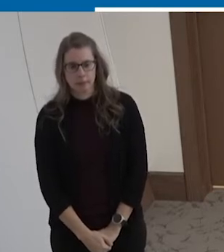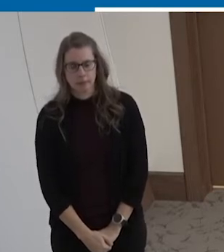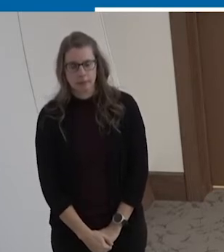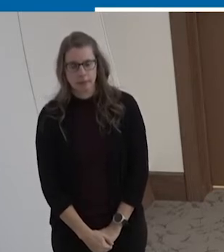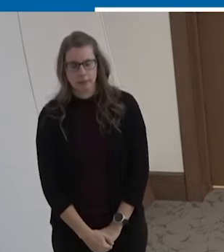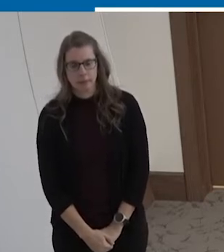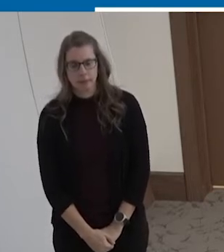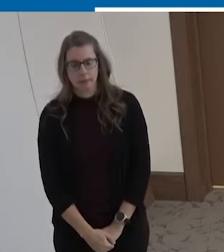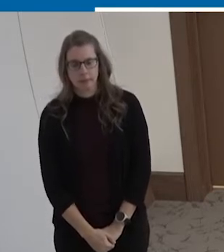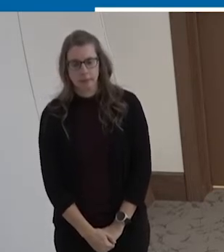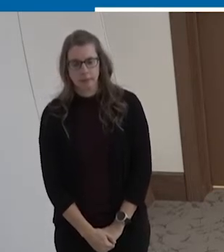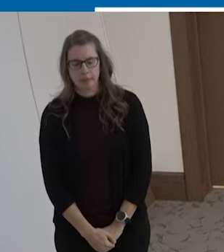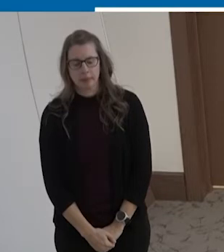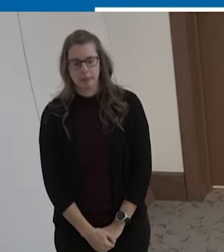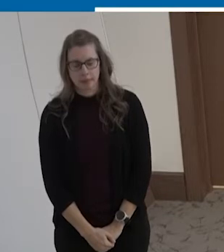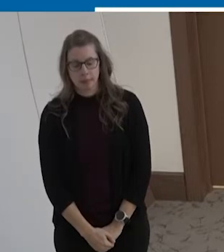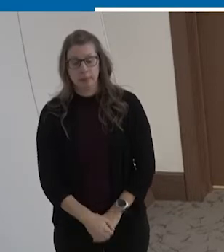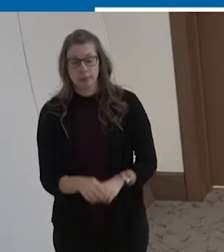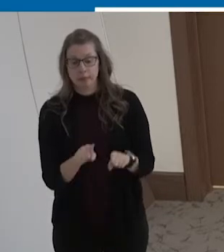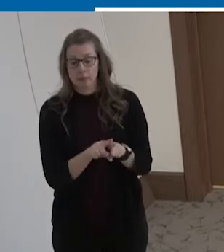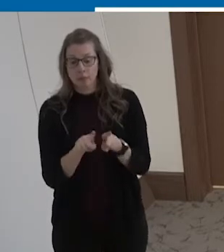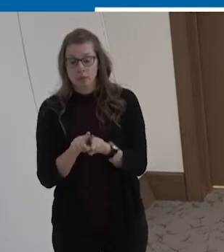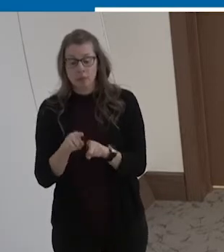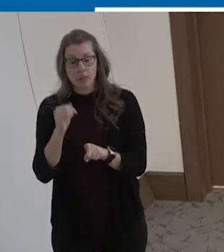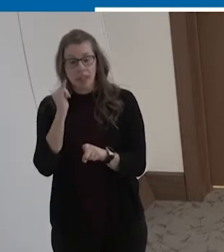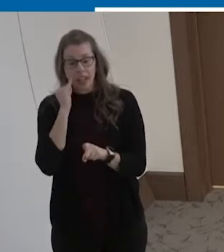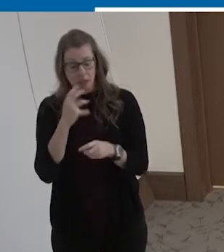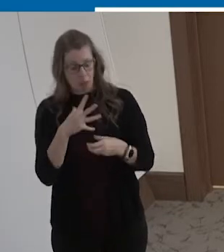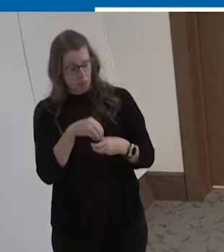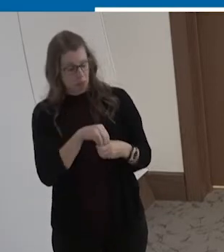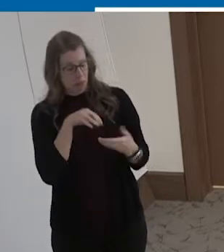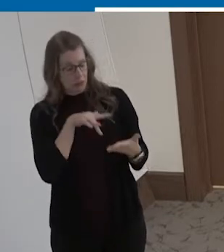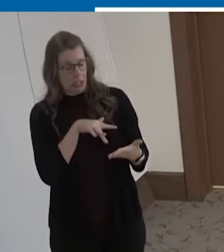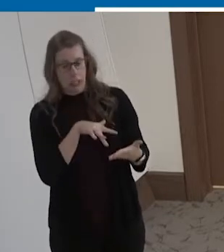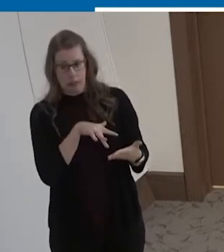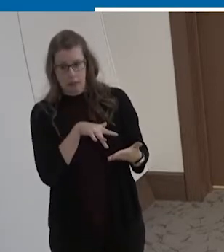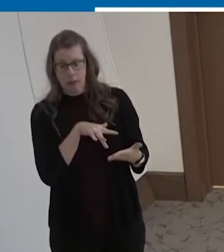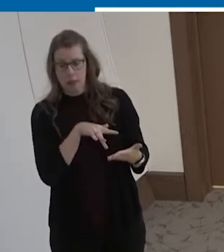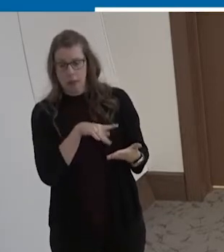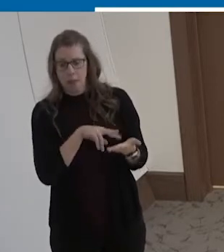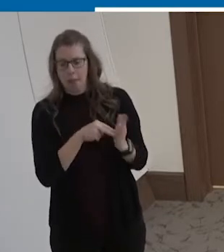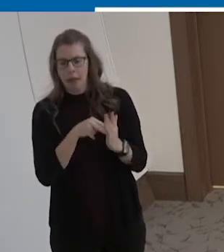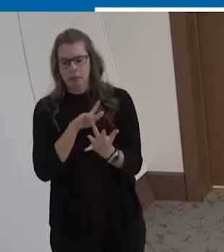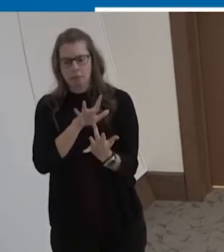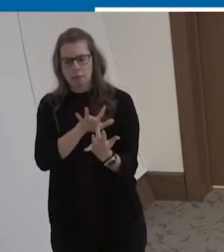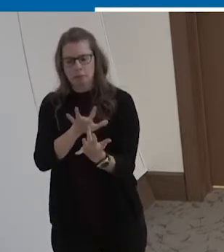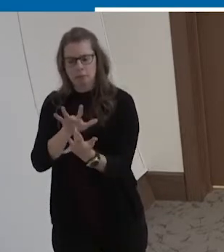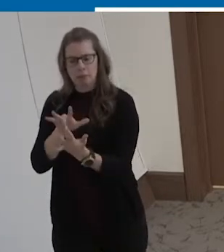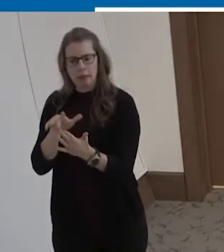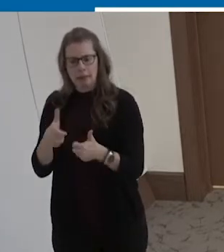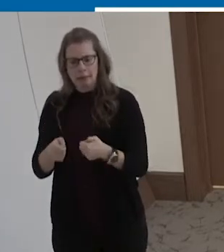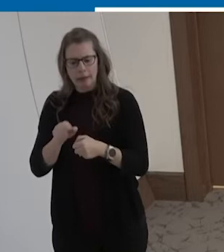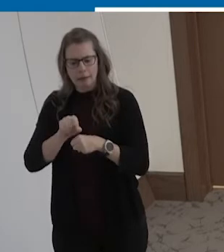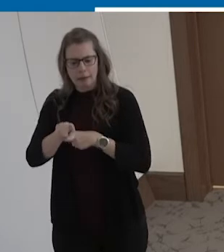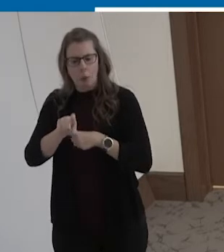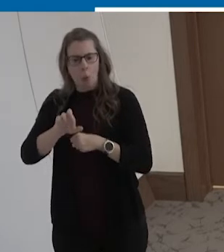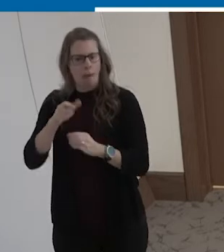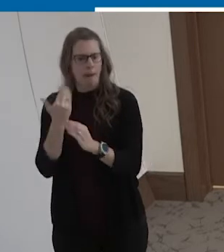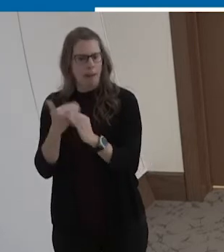la escuela. Also, if you're enrolled in this study, you will be contacted by text or